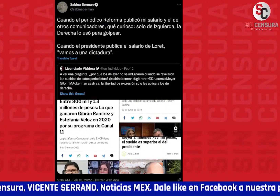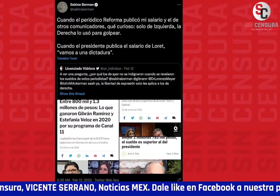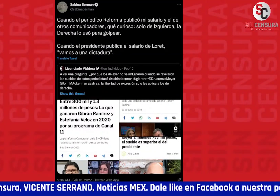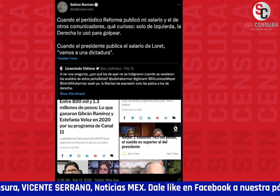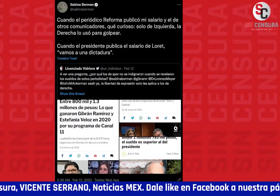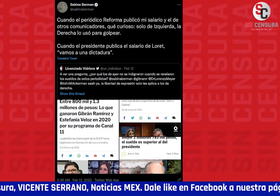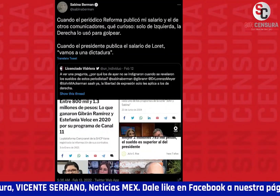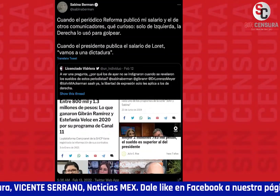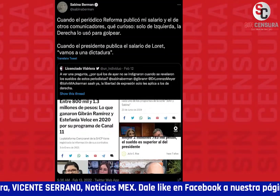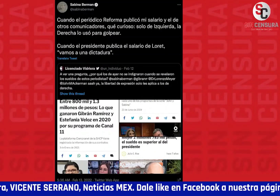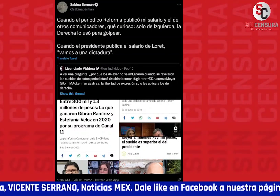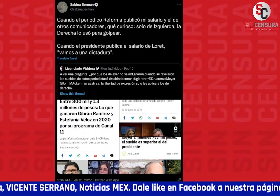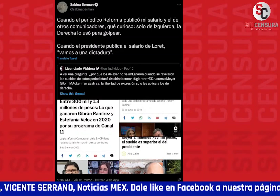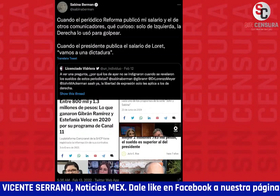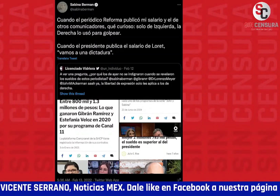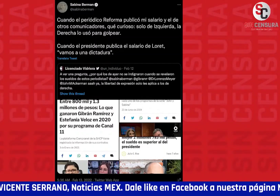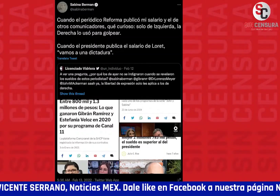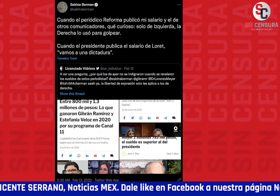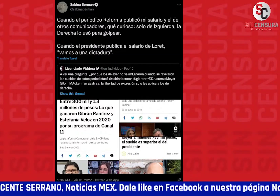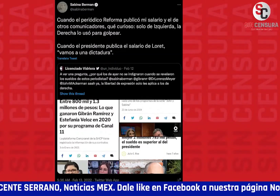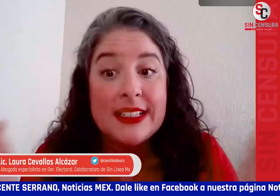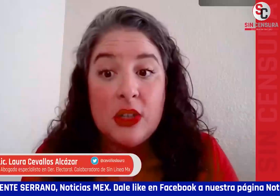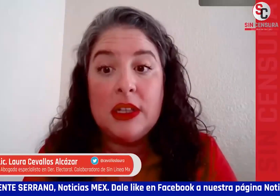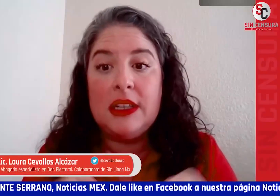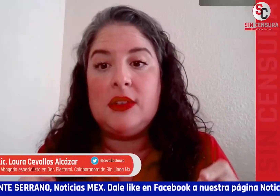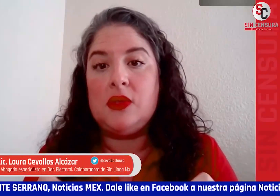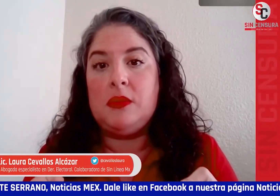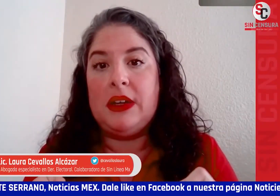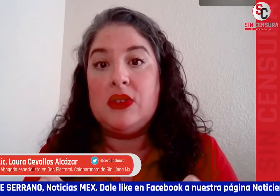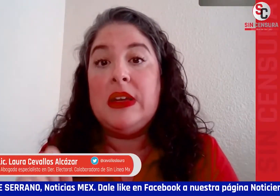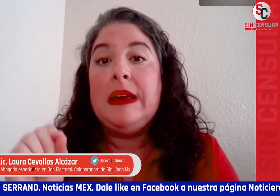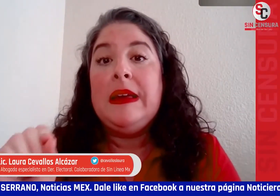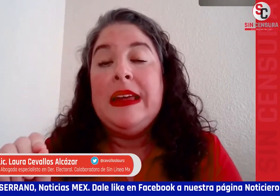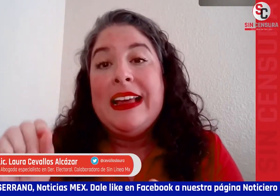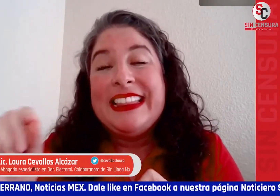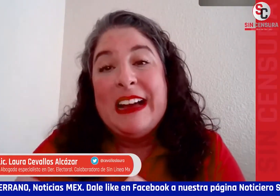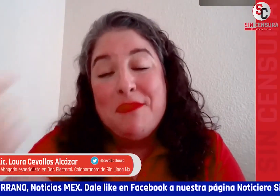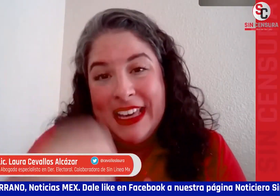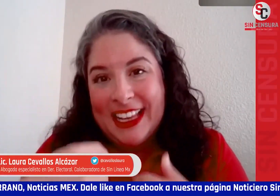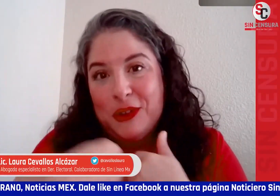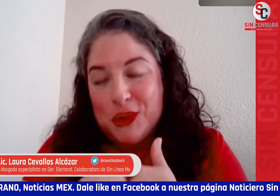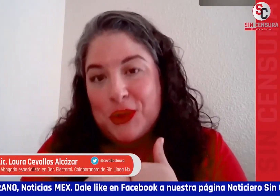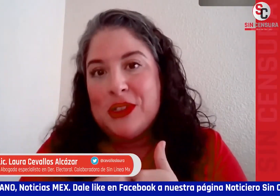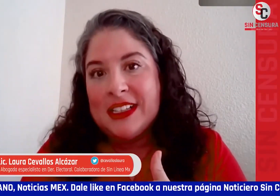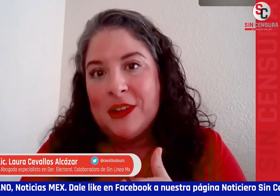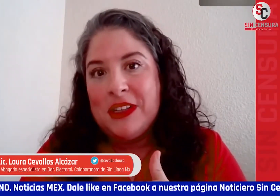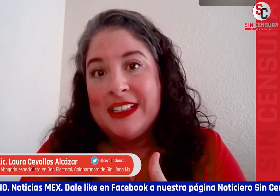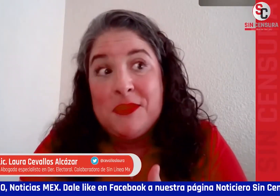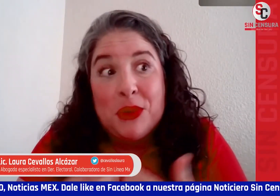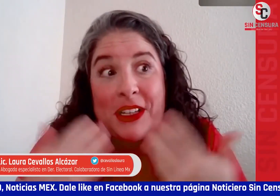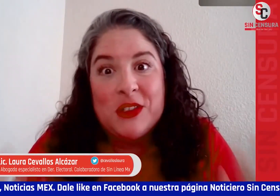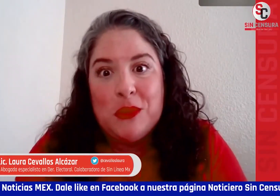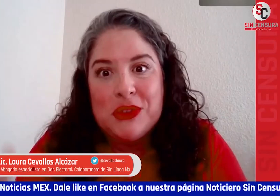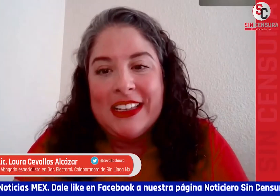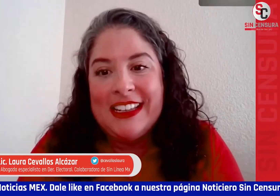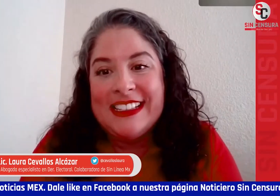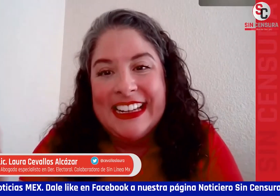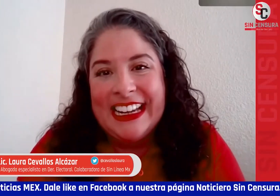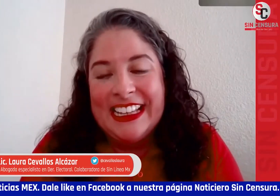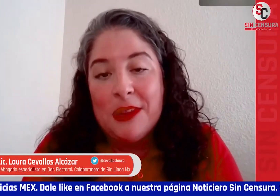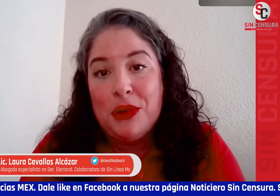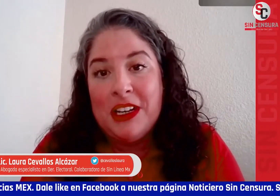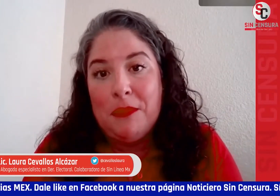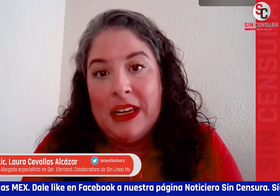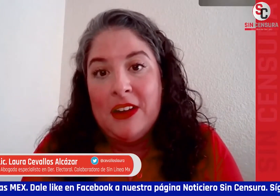Entonces creo que es bien importante revisar la parte también de violación de derechos humanos, también de nosotros las audiencias, porque somos a quienes